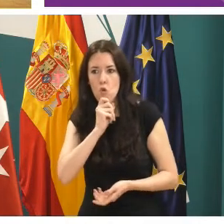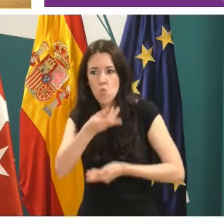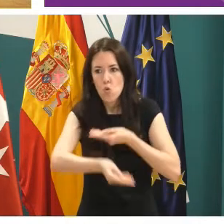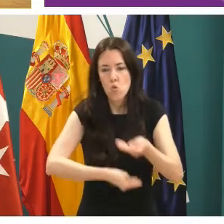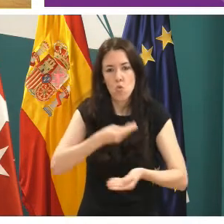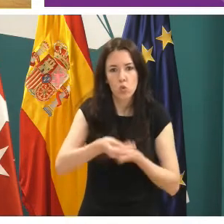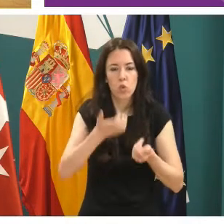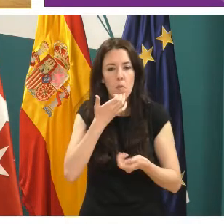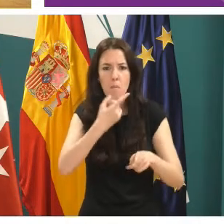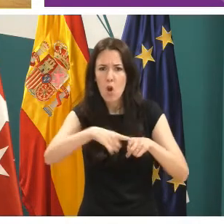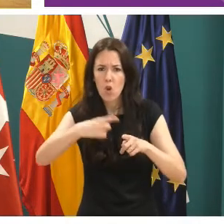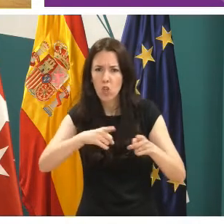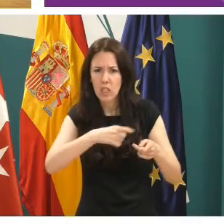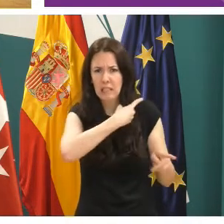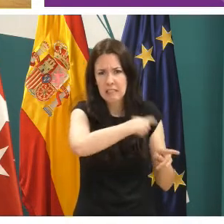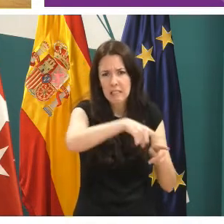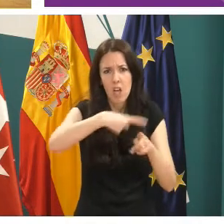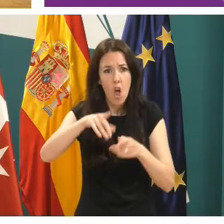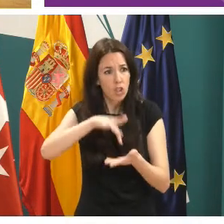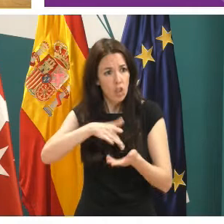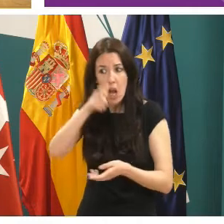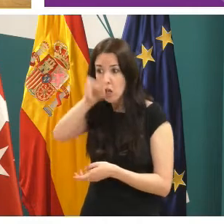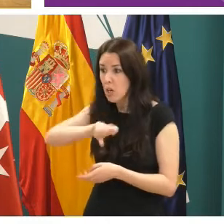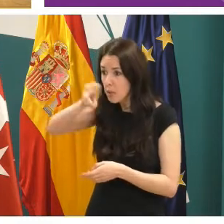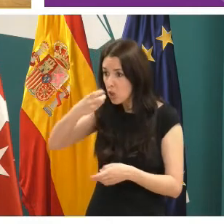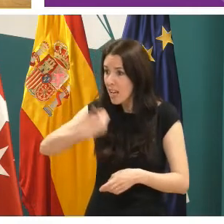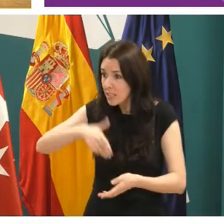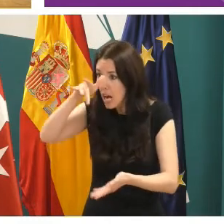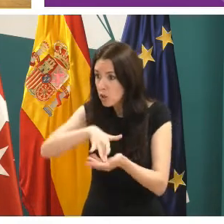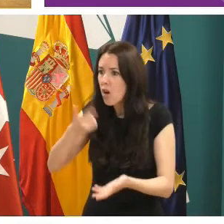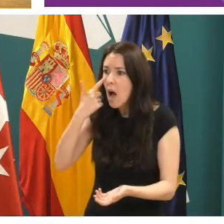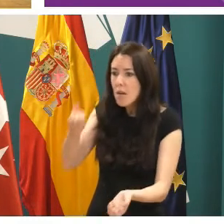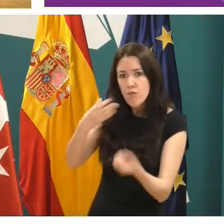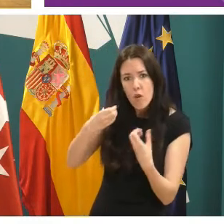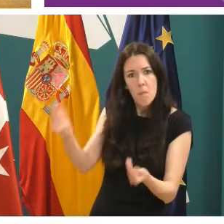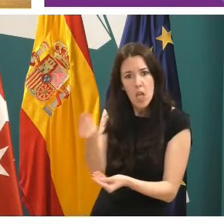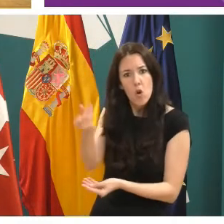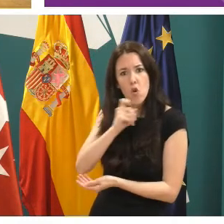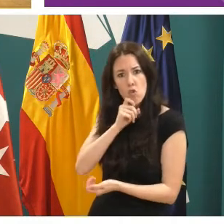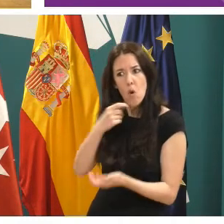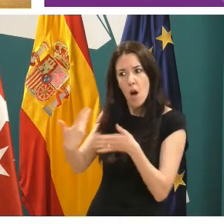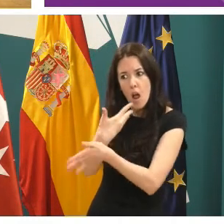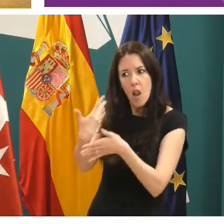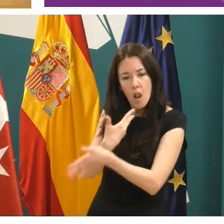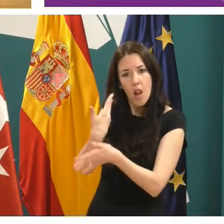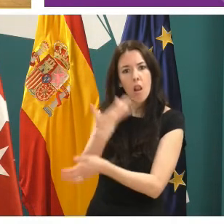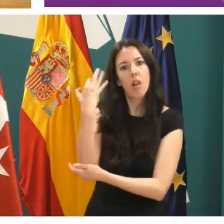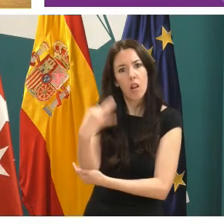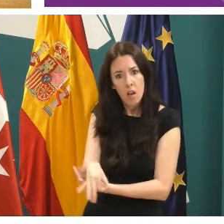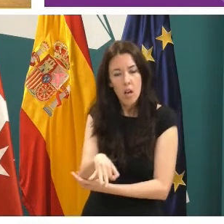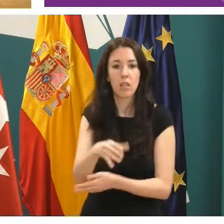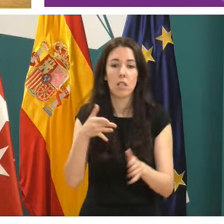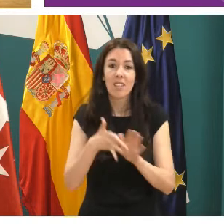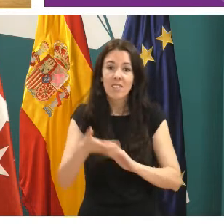manejo diferentes cosas que me van ocurriendo, que a otros ya le han ocurrido y que ellos me pueden dar información de cómo es mejor afrontarlo. Disminuye